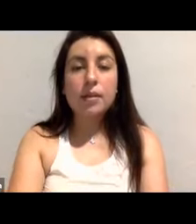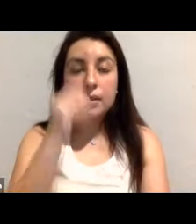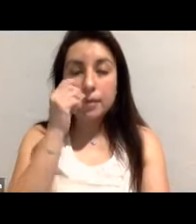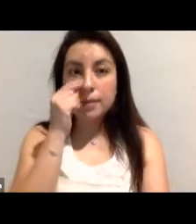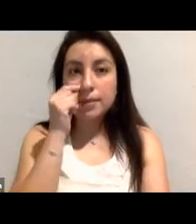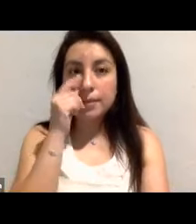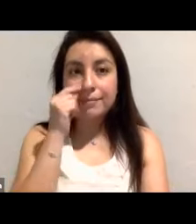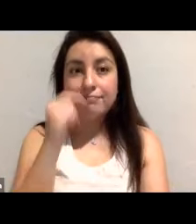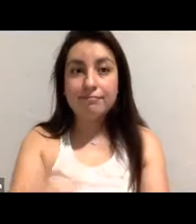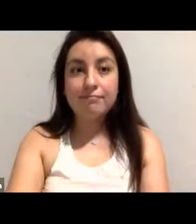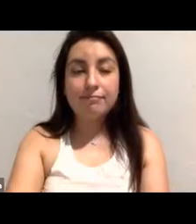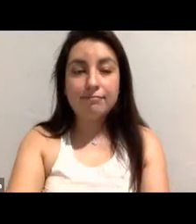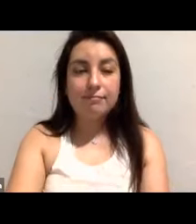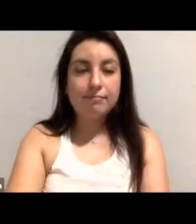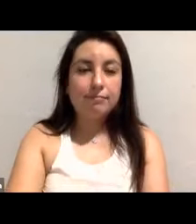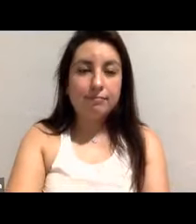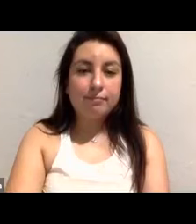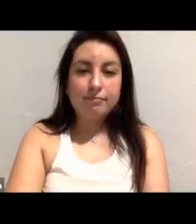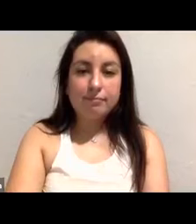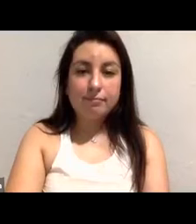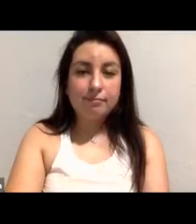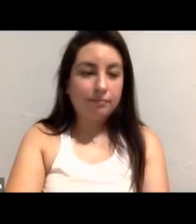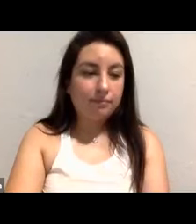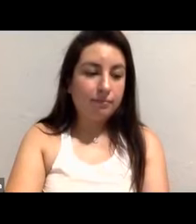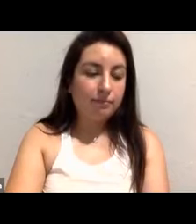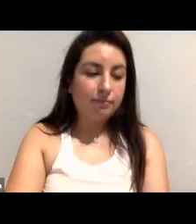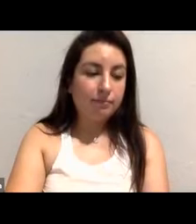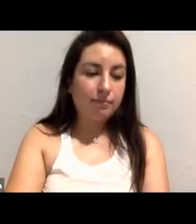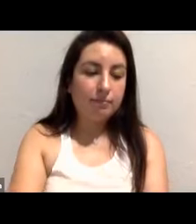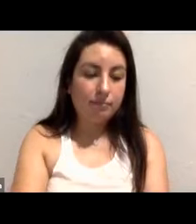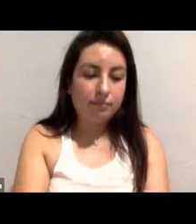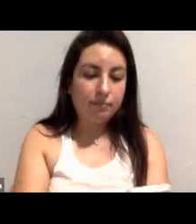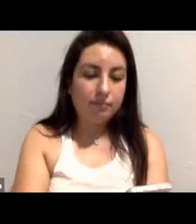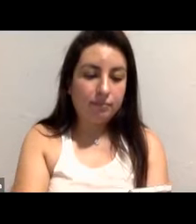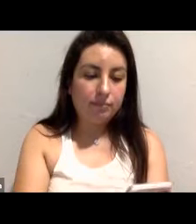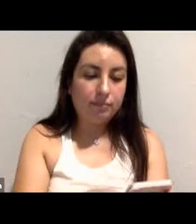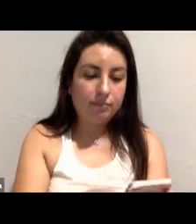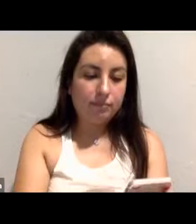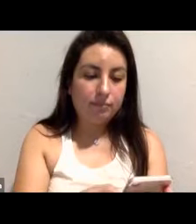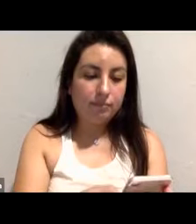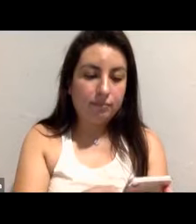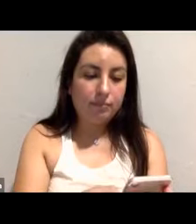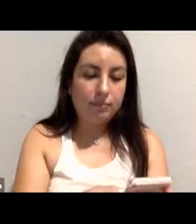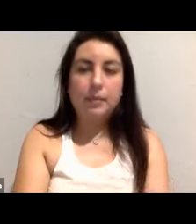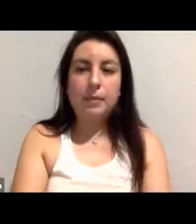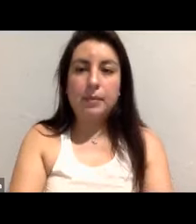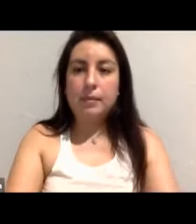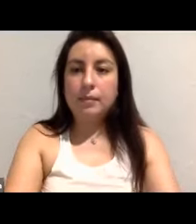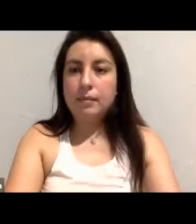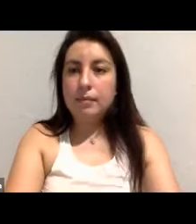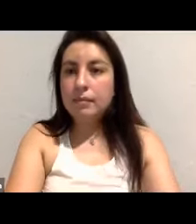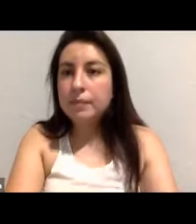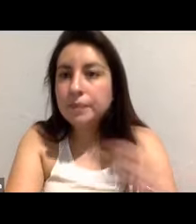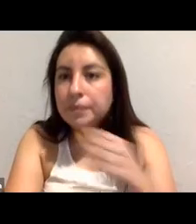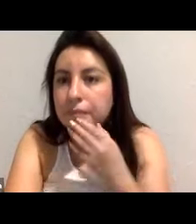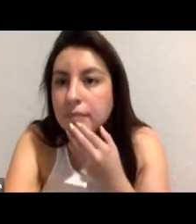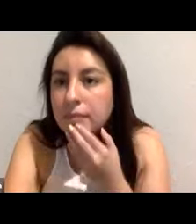peor. Y pasa, digamos, poco, digamos, ese periodo